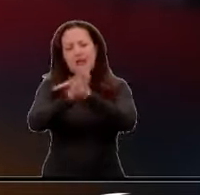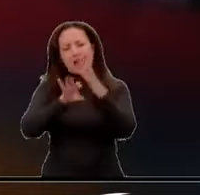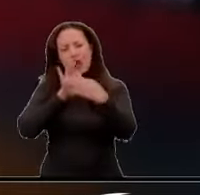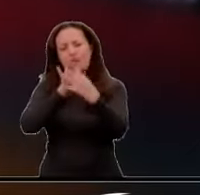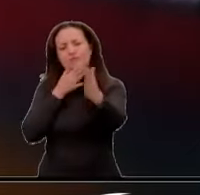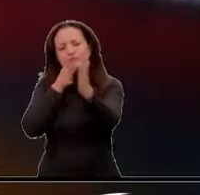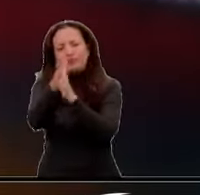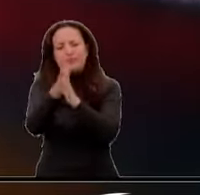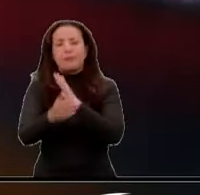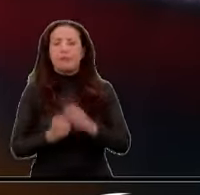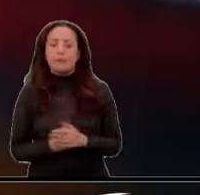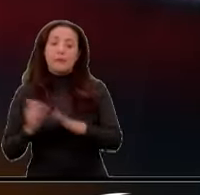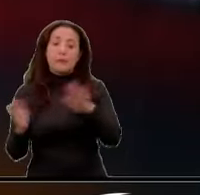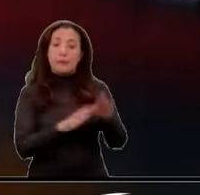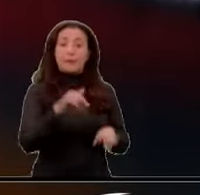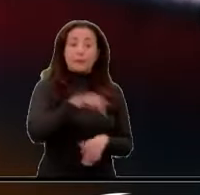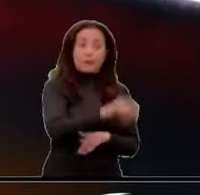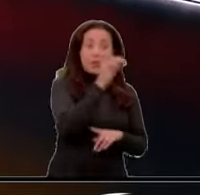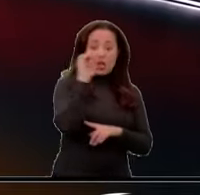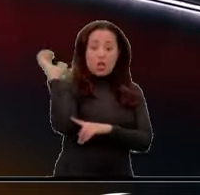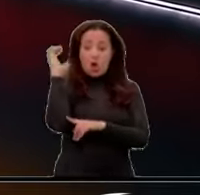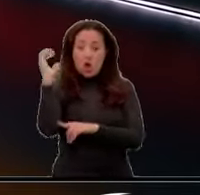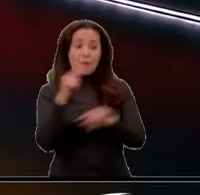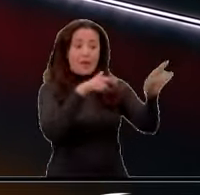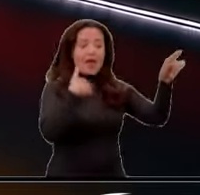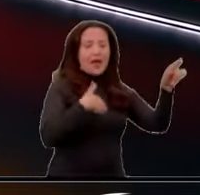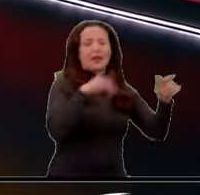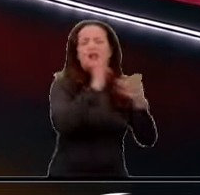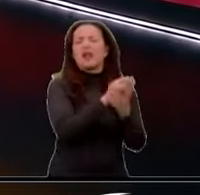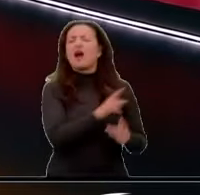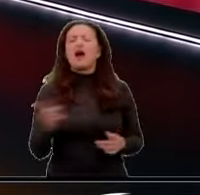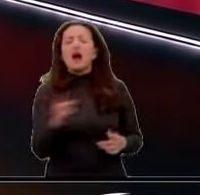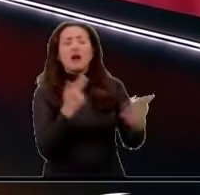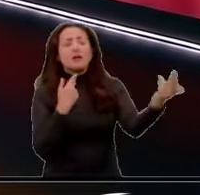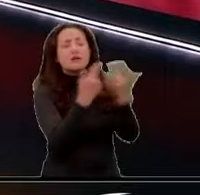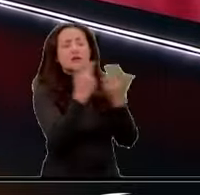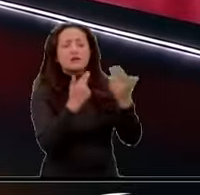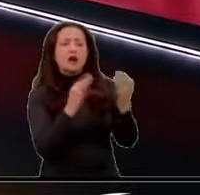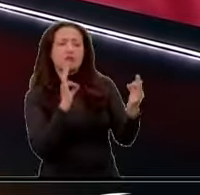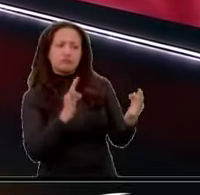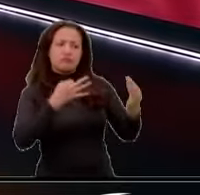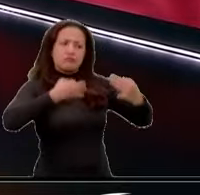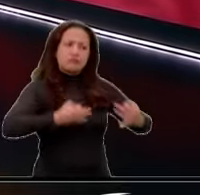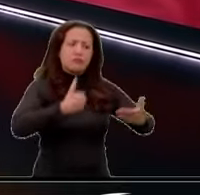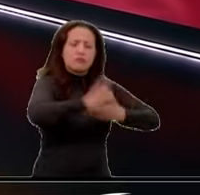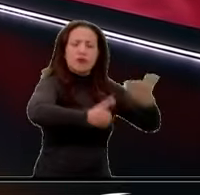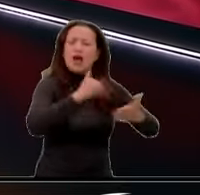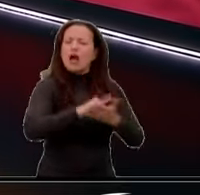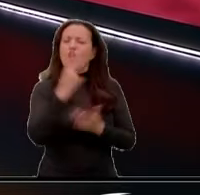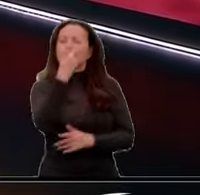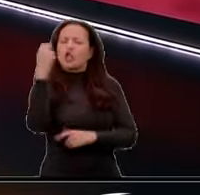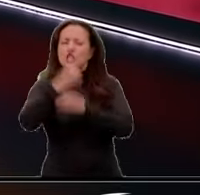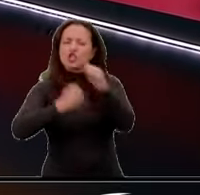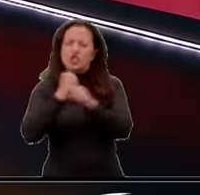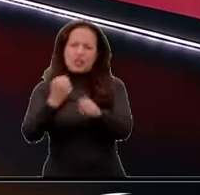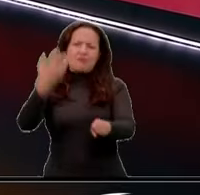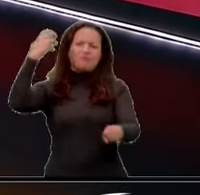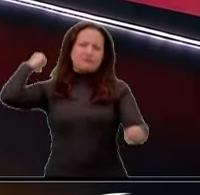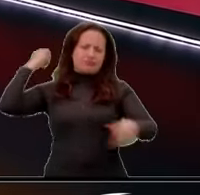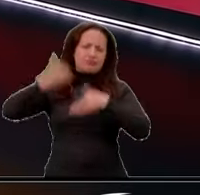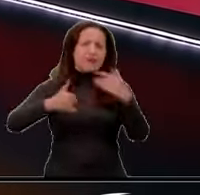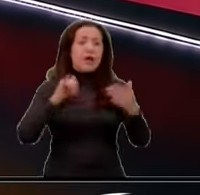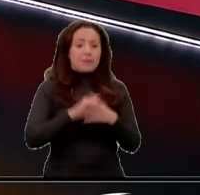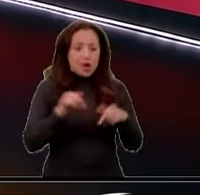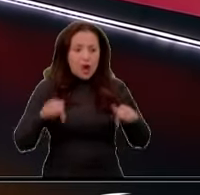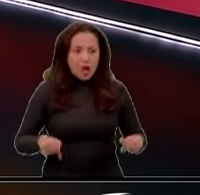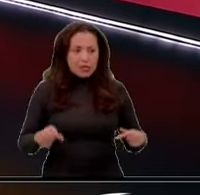Colombia y Argentina llevan más de 200 años de relaciones diplomáticas que podrían estar en riesgo ante las tensiones entre los actuales gobiernos